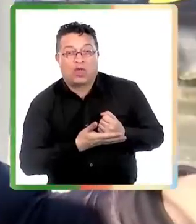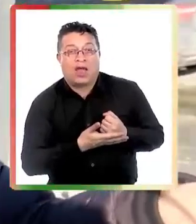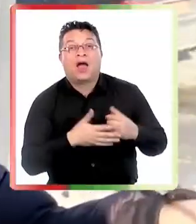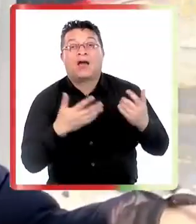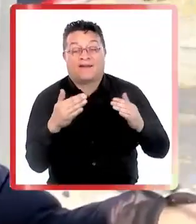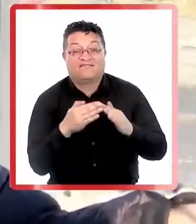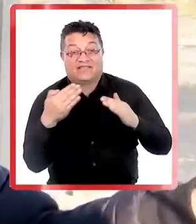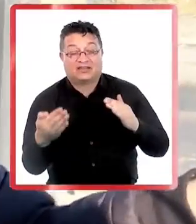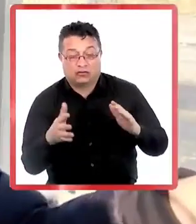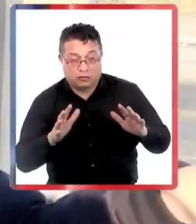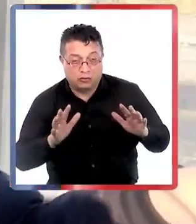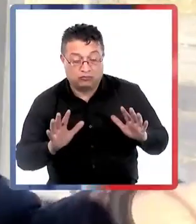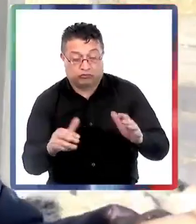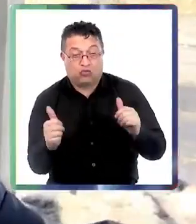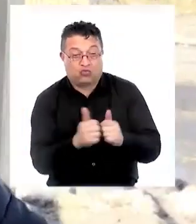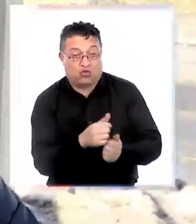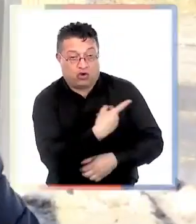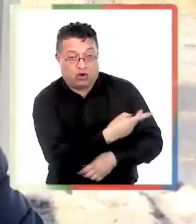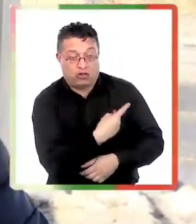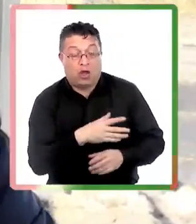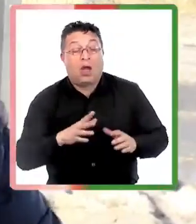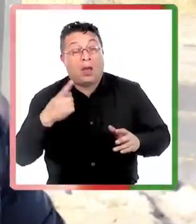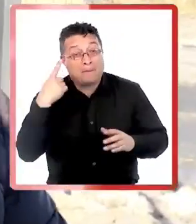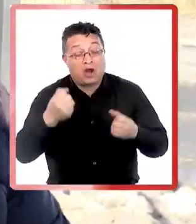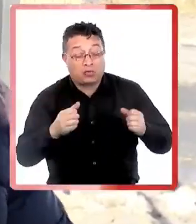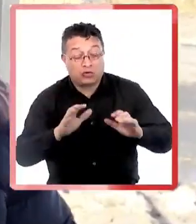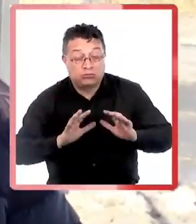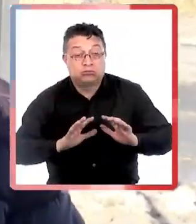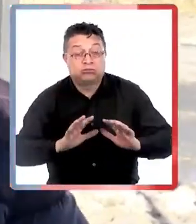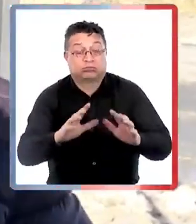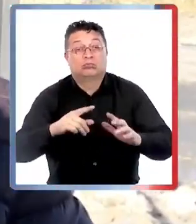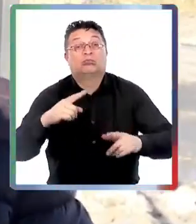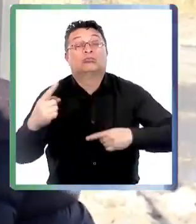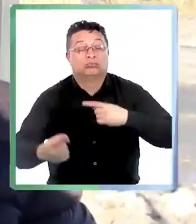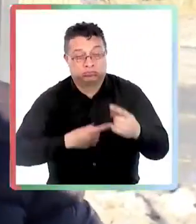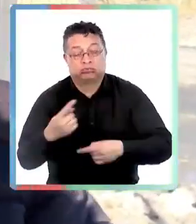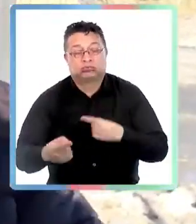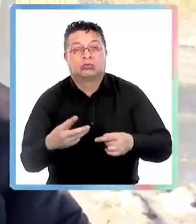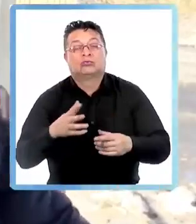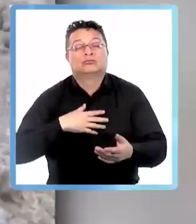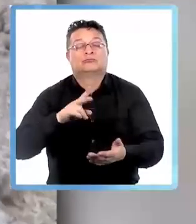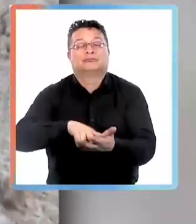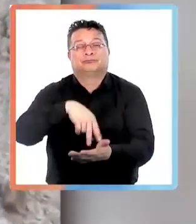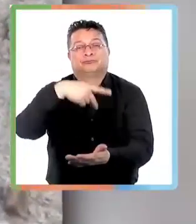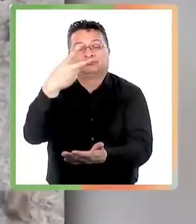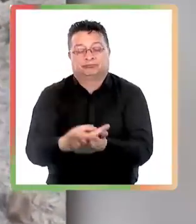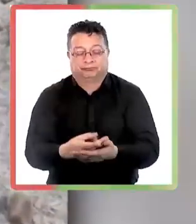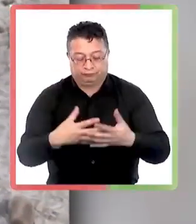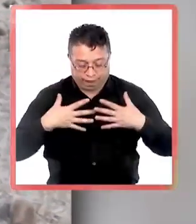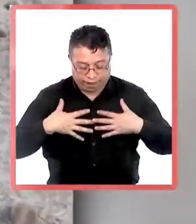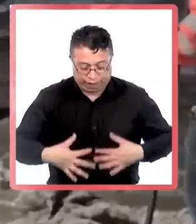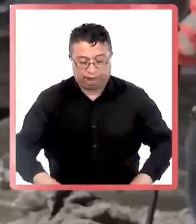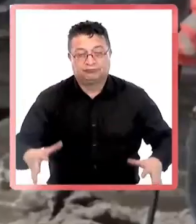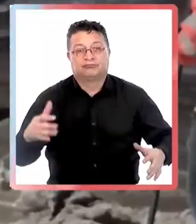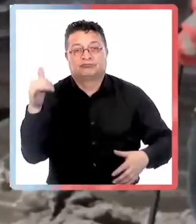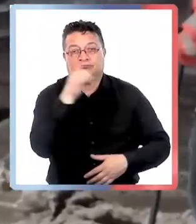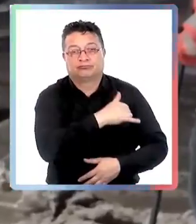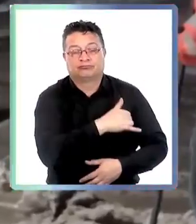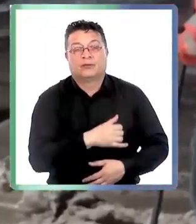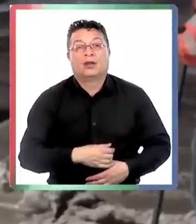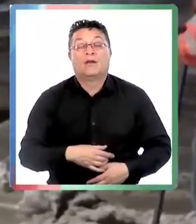El vecino empujó conmigo, pero al empujar el auto partió y yo ¡pah!, en el charco de barro, agua